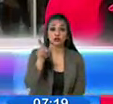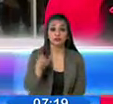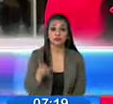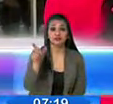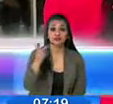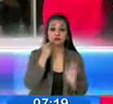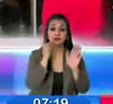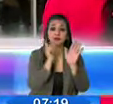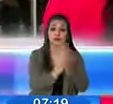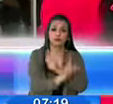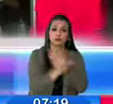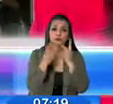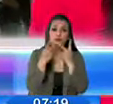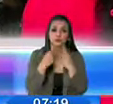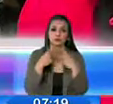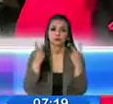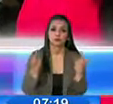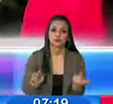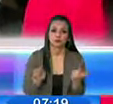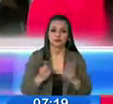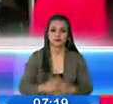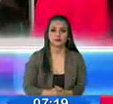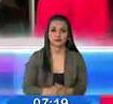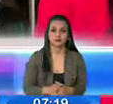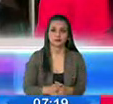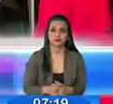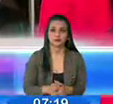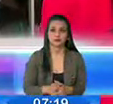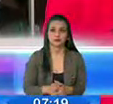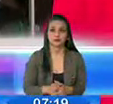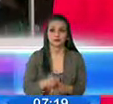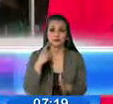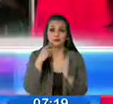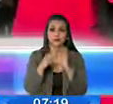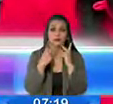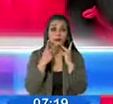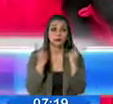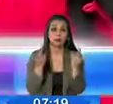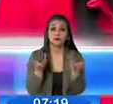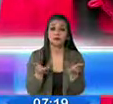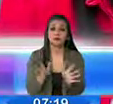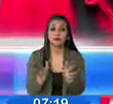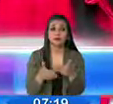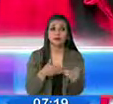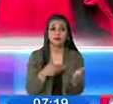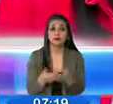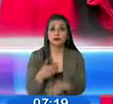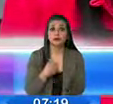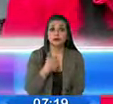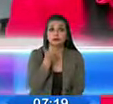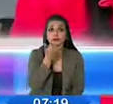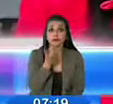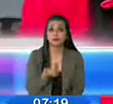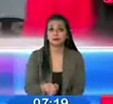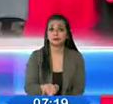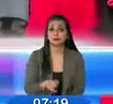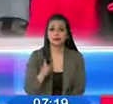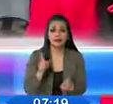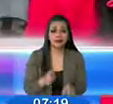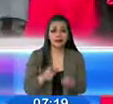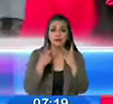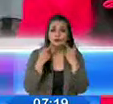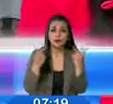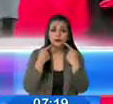pública. Si no lo hubiese hecho, yo hubiese incurrido en un error terrible, en una